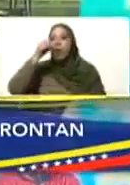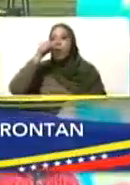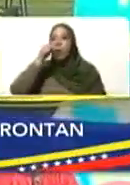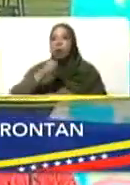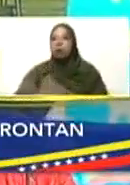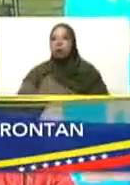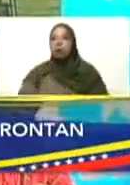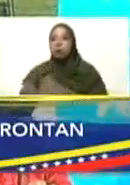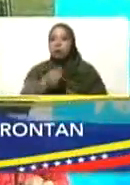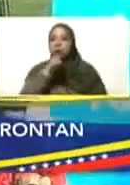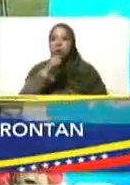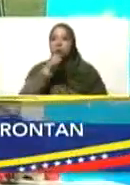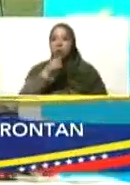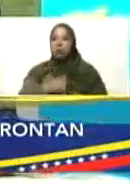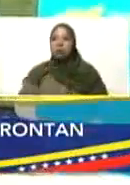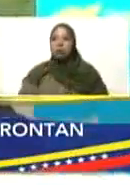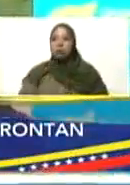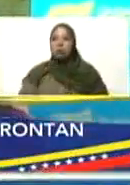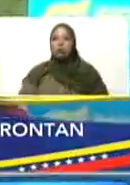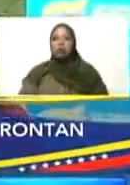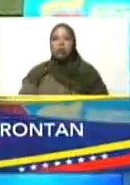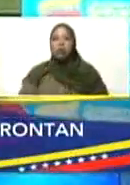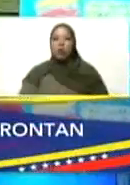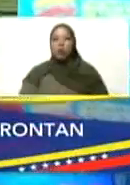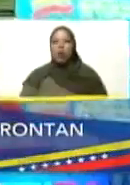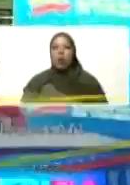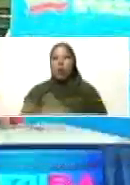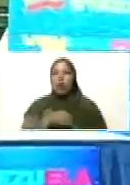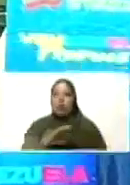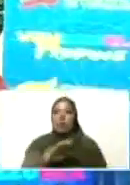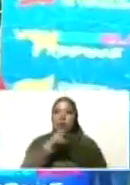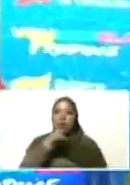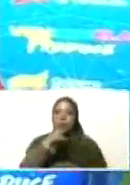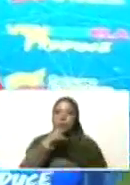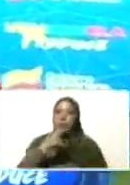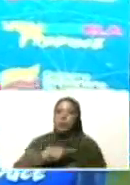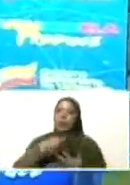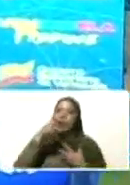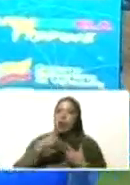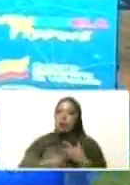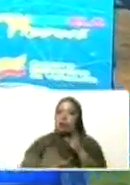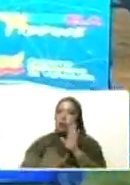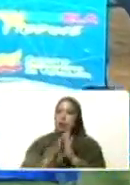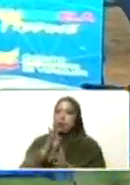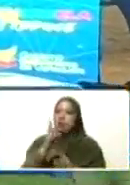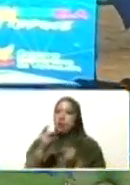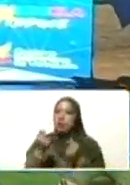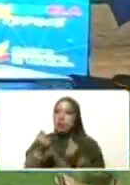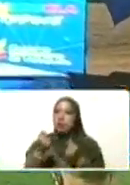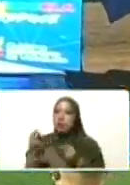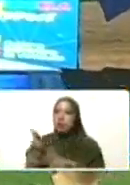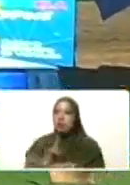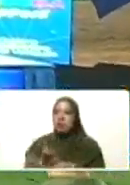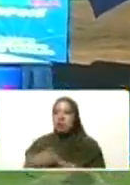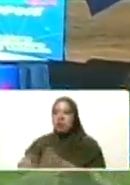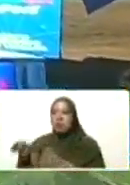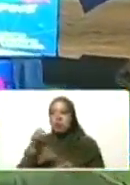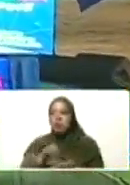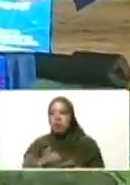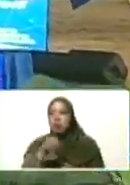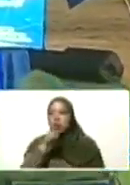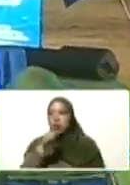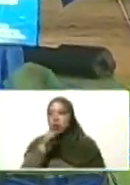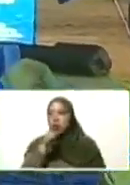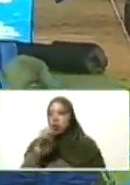pie. Fueron los que sufrieron todo. El plan de recuperación económica que vamos adelantando